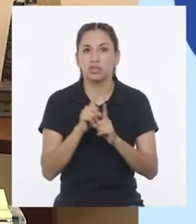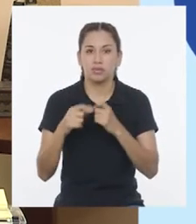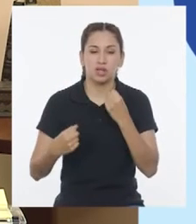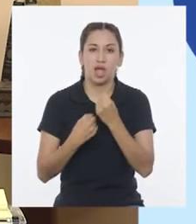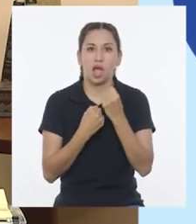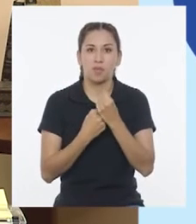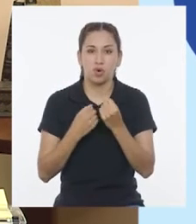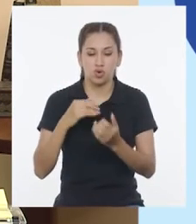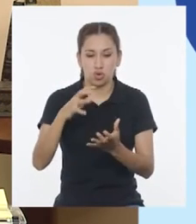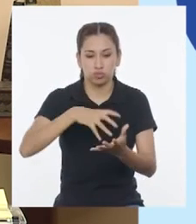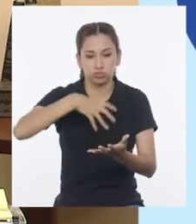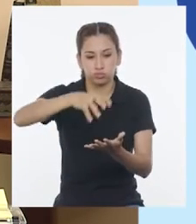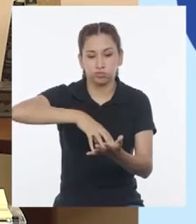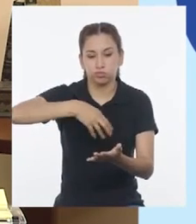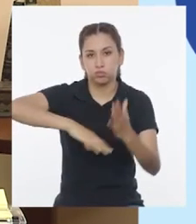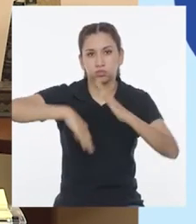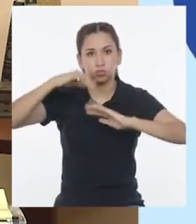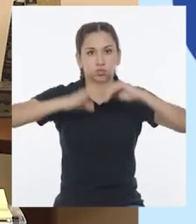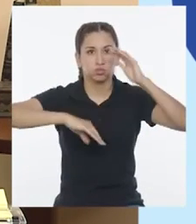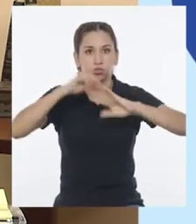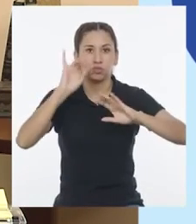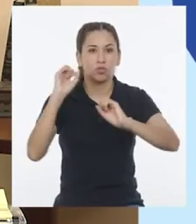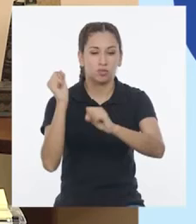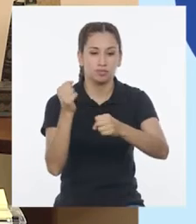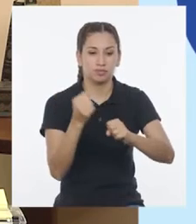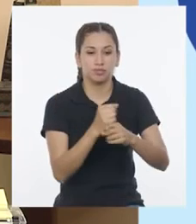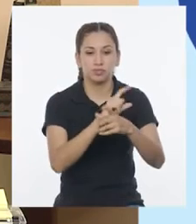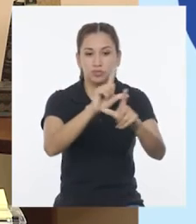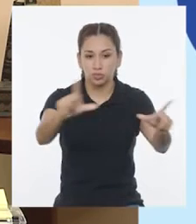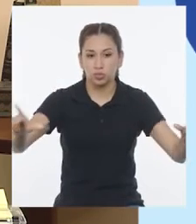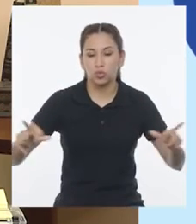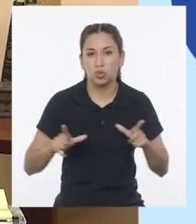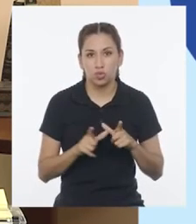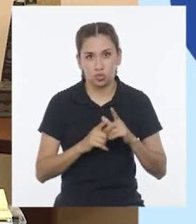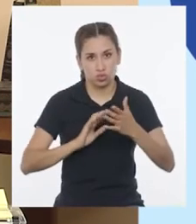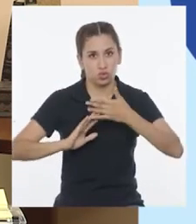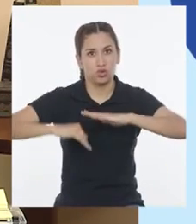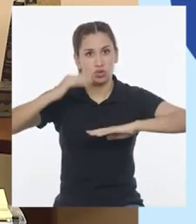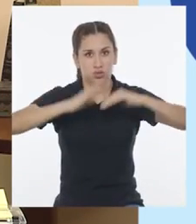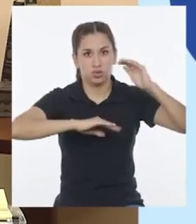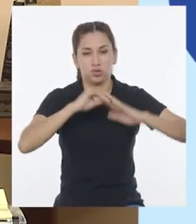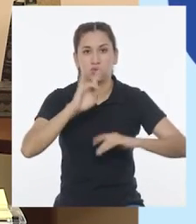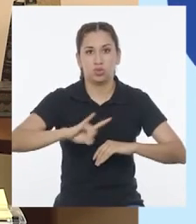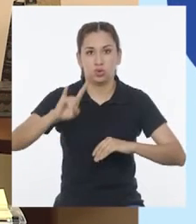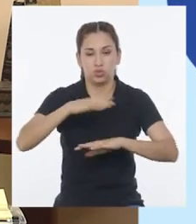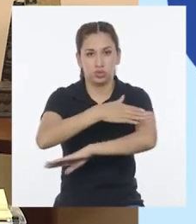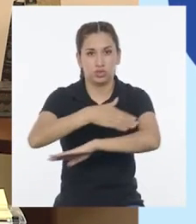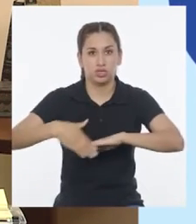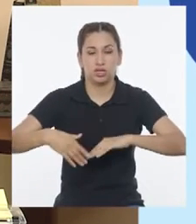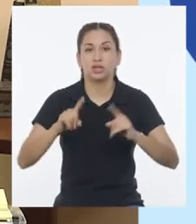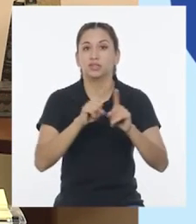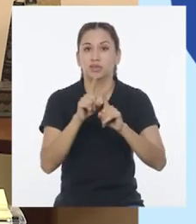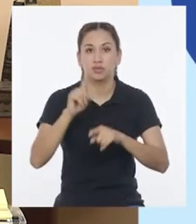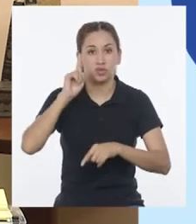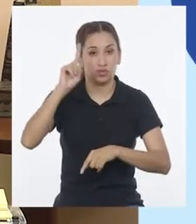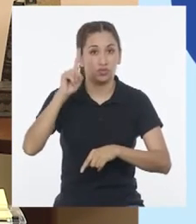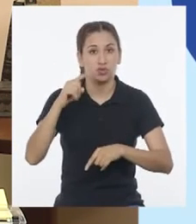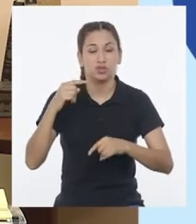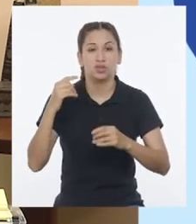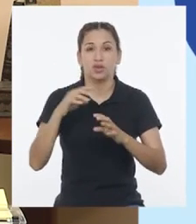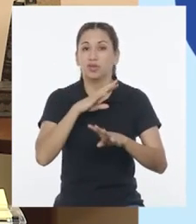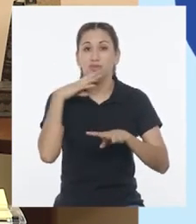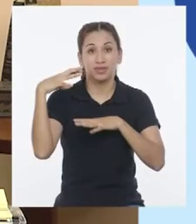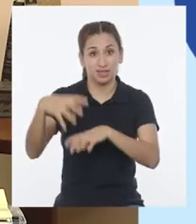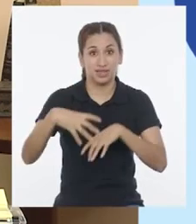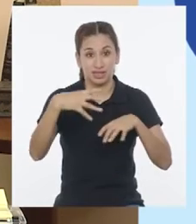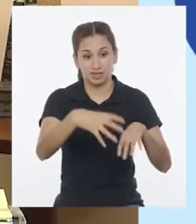Inicialmente para cuidar sus bienes y organizar las faenas comunales para la construcción o mantenimiento de la infraestructura de